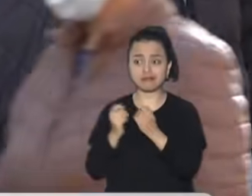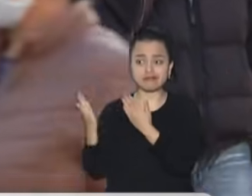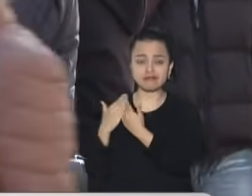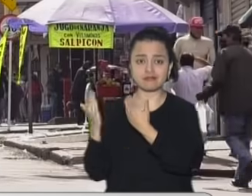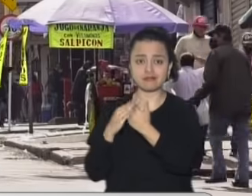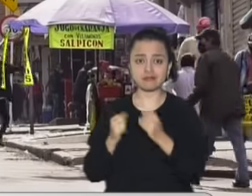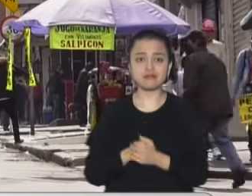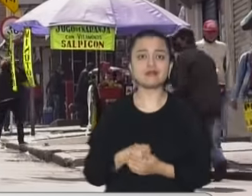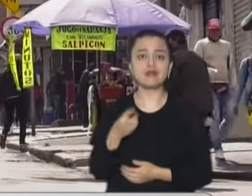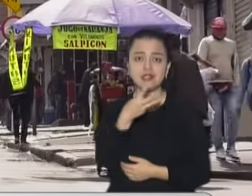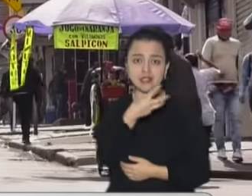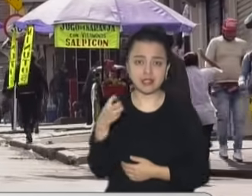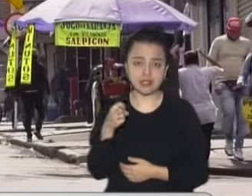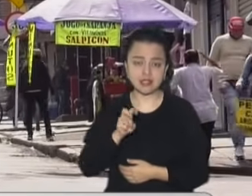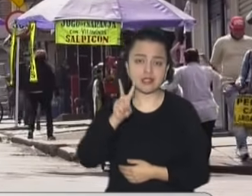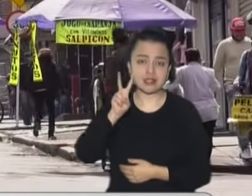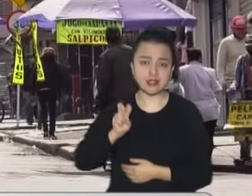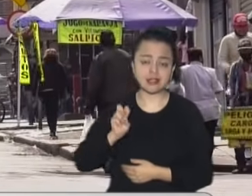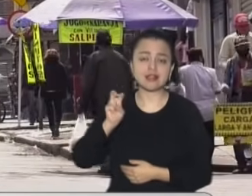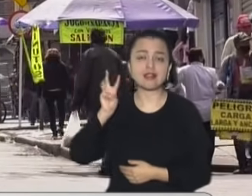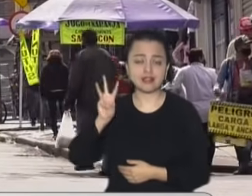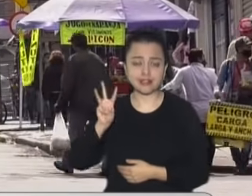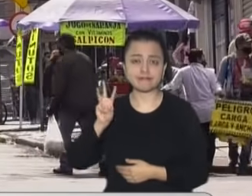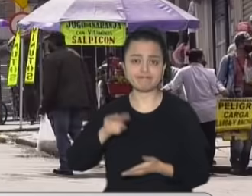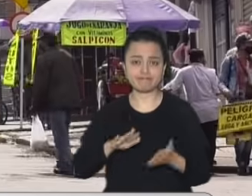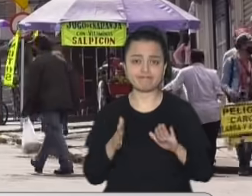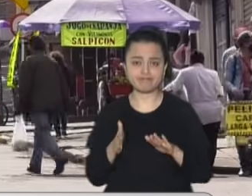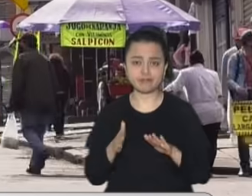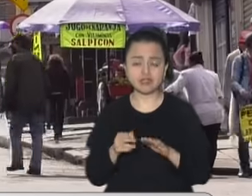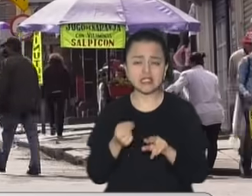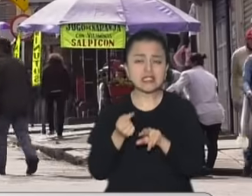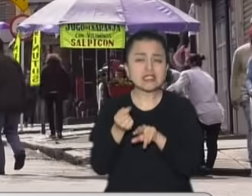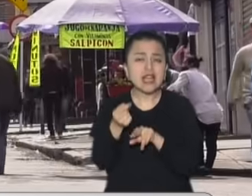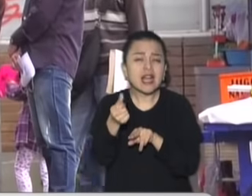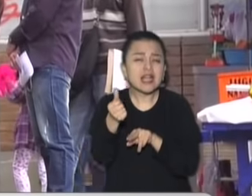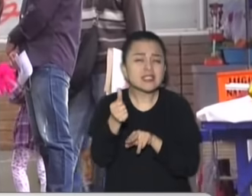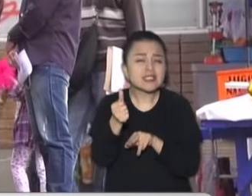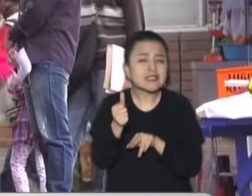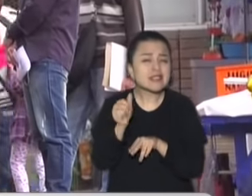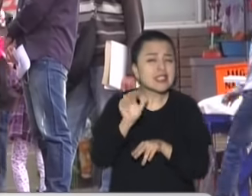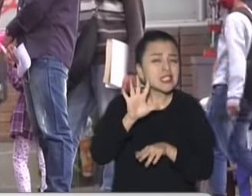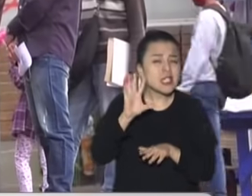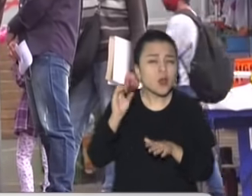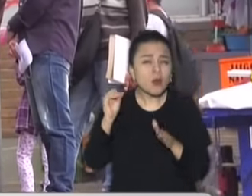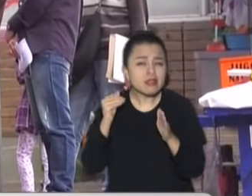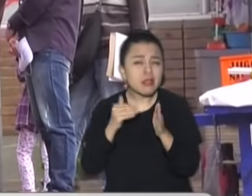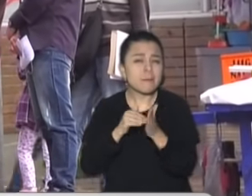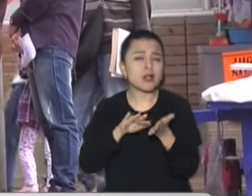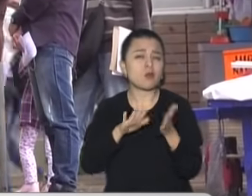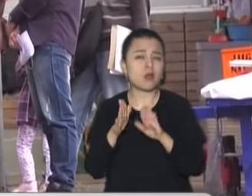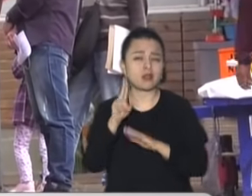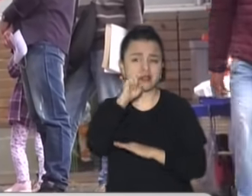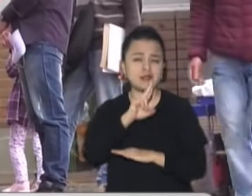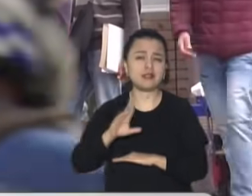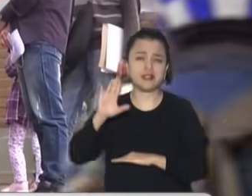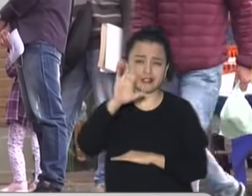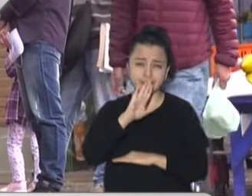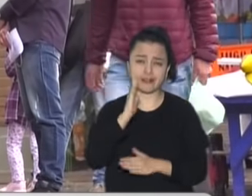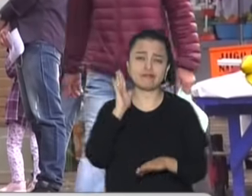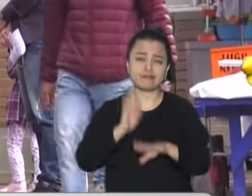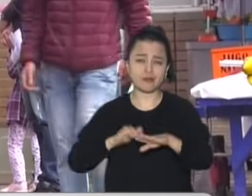informe fueron 373. Colombia ya se acerca en este momento a las 50.000 muertes a causa del